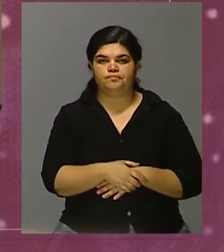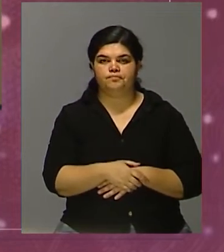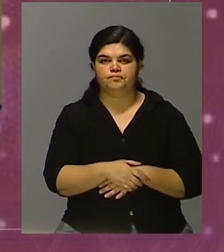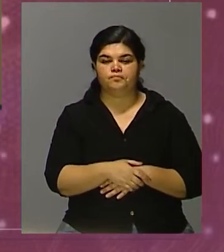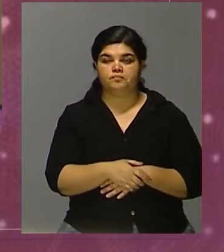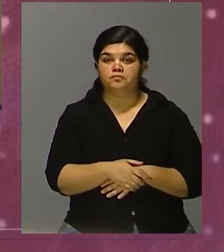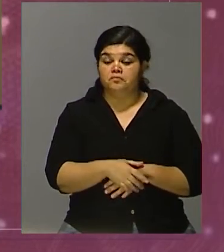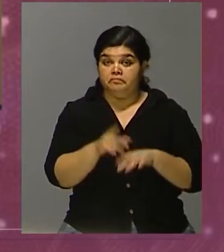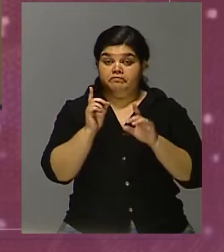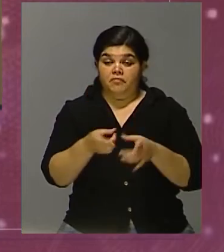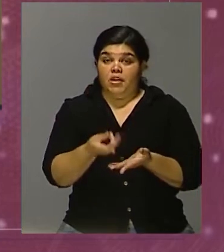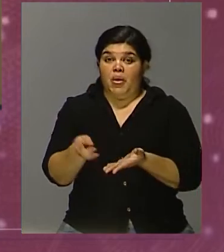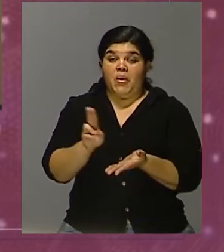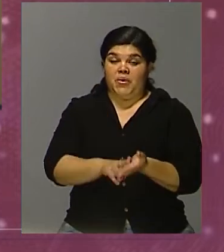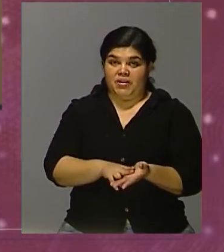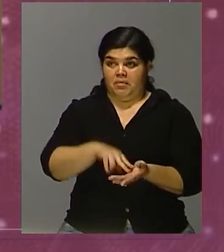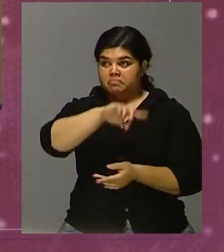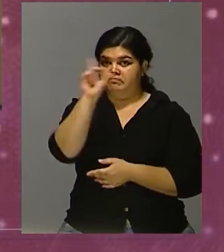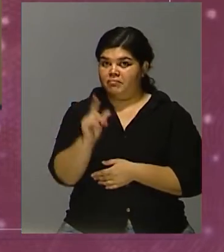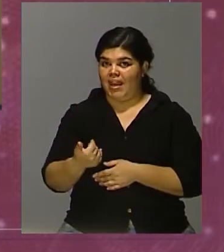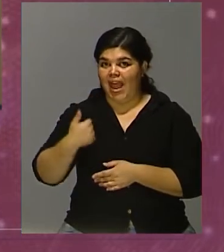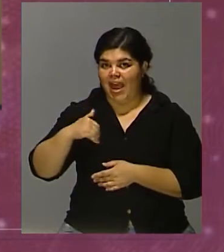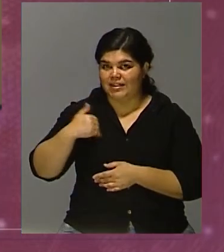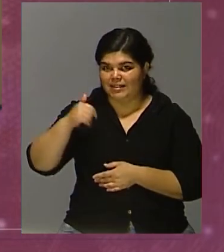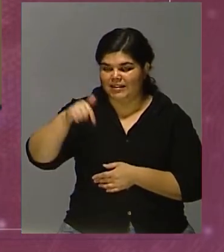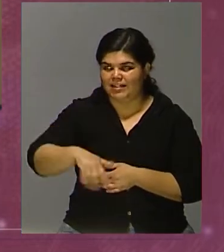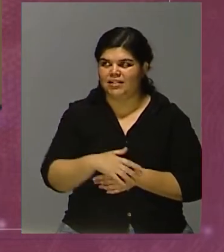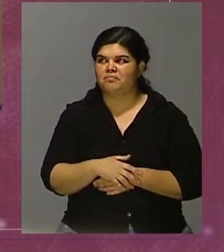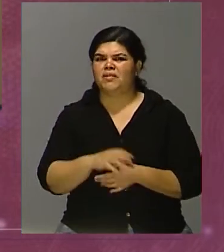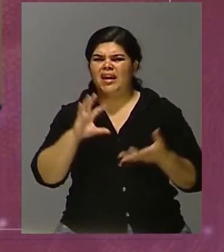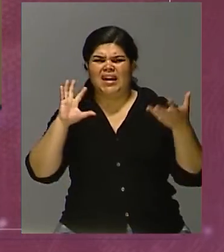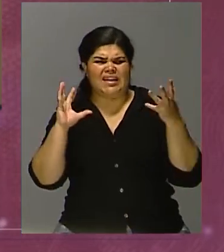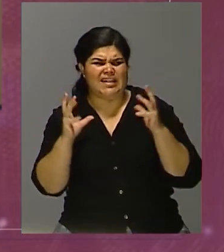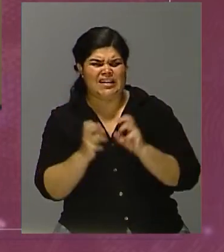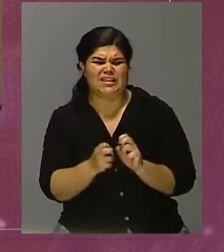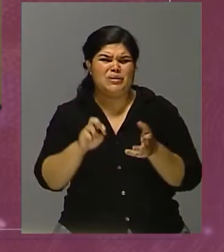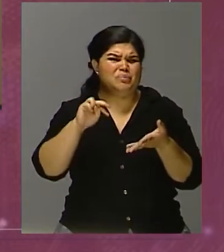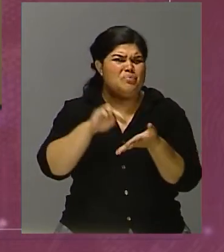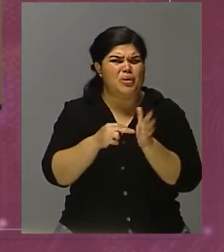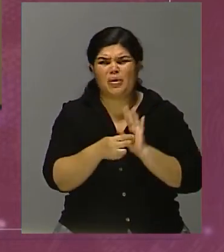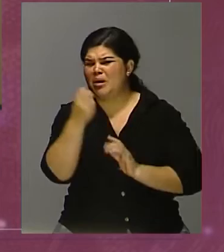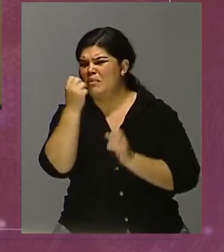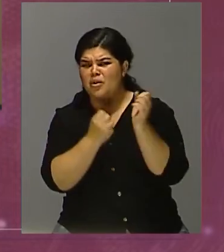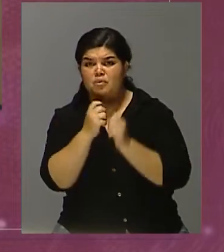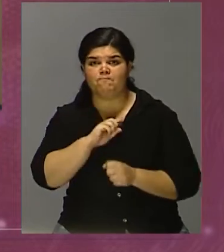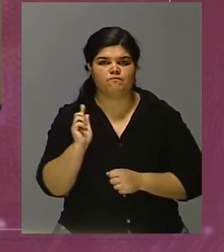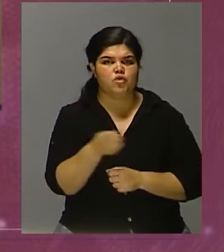nosotros tenemos, volviendo a la realidad de nuestro país, que hay crisis, que realmente le tememos mucho también a esas crisis